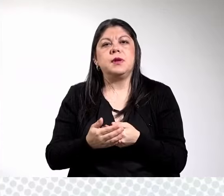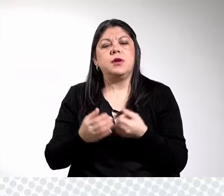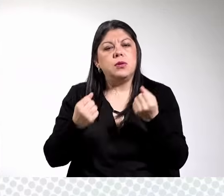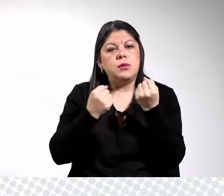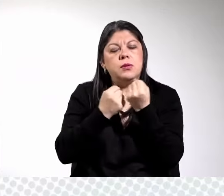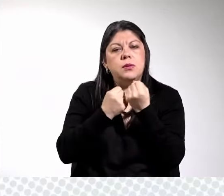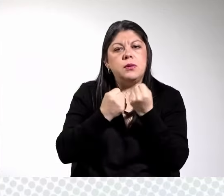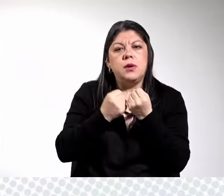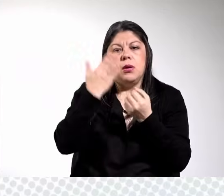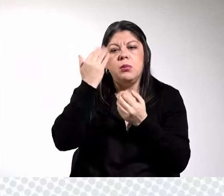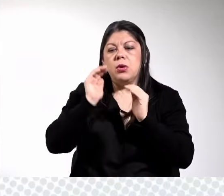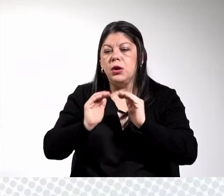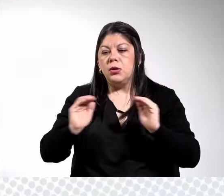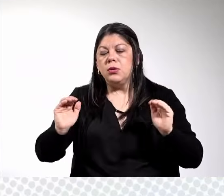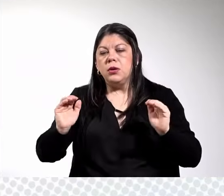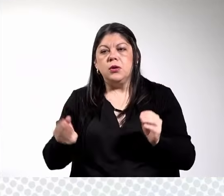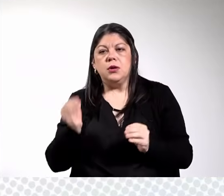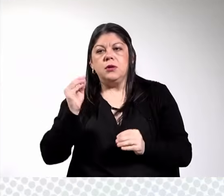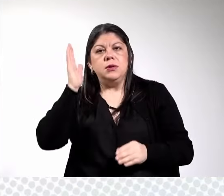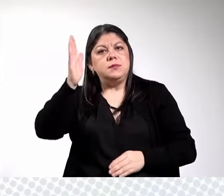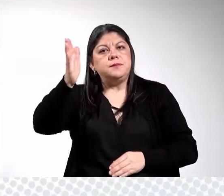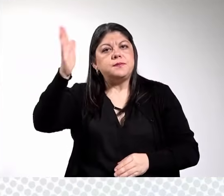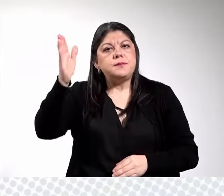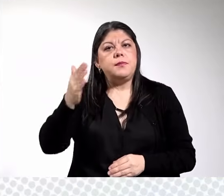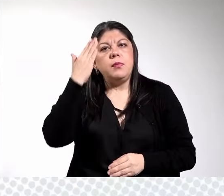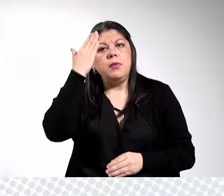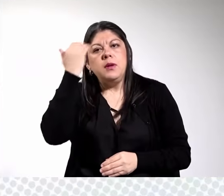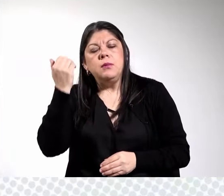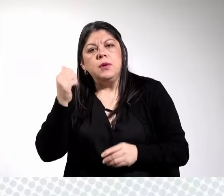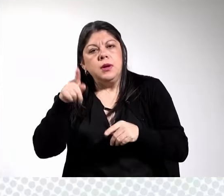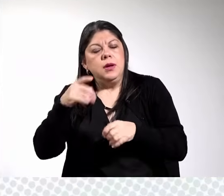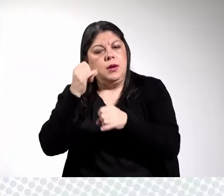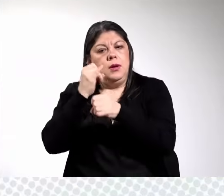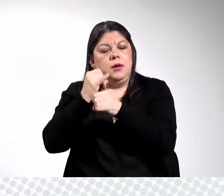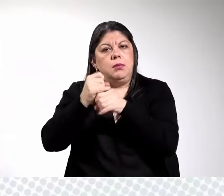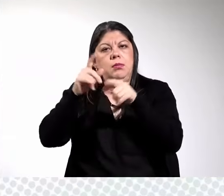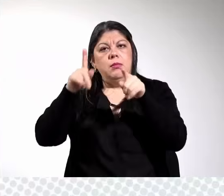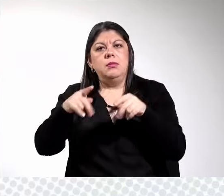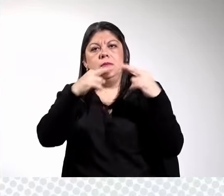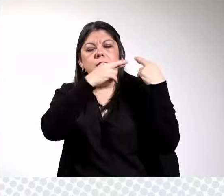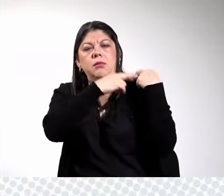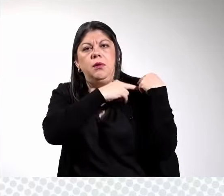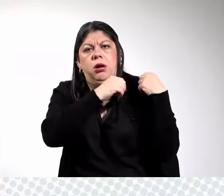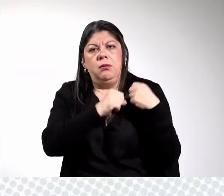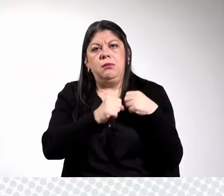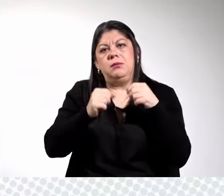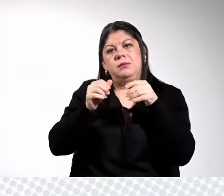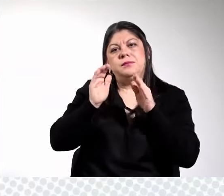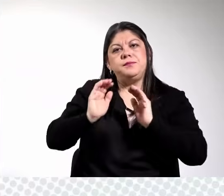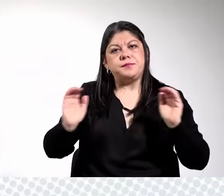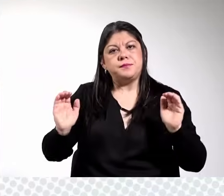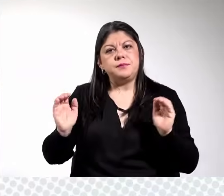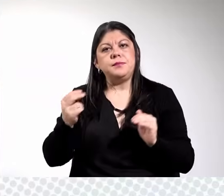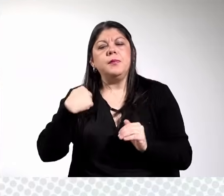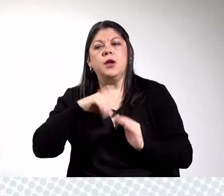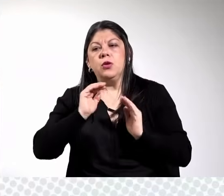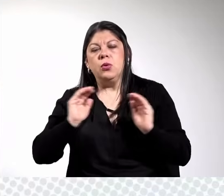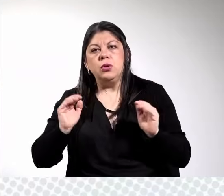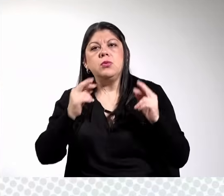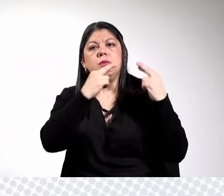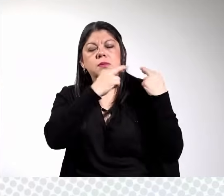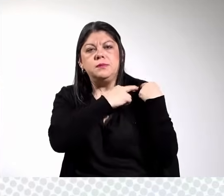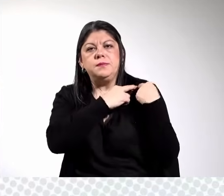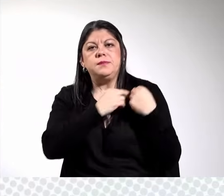por qué los chicos andan en la calle. Si aquí hay entes responsables y personas responsables de los chicos y de las chicas.